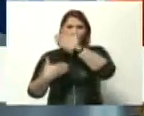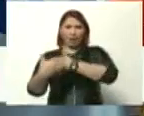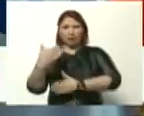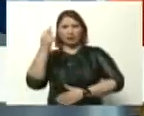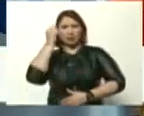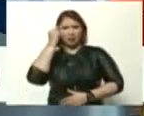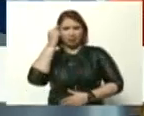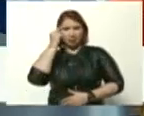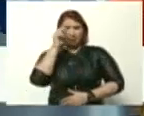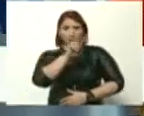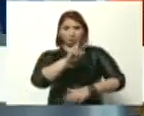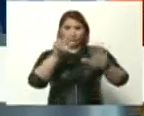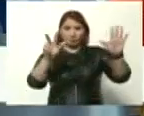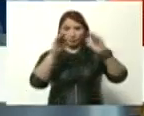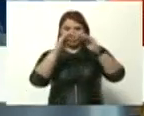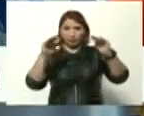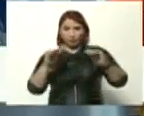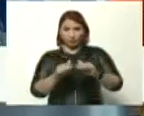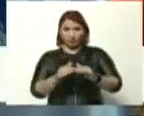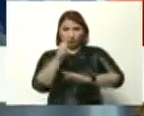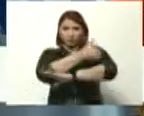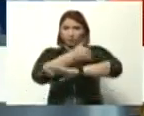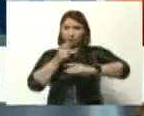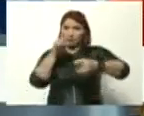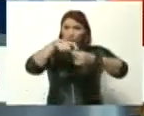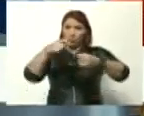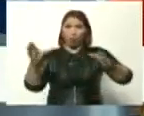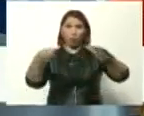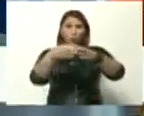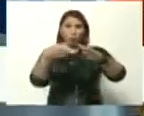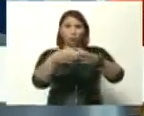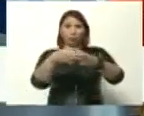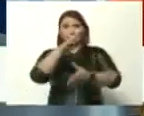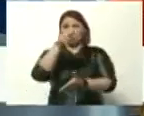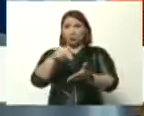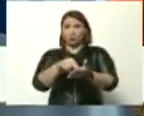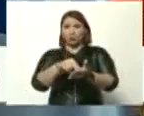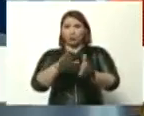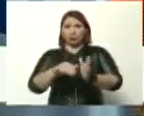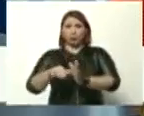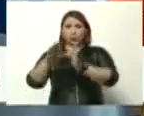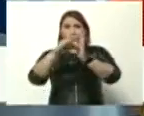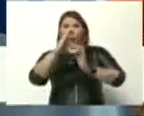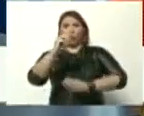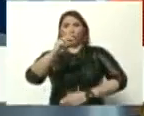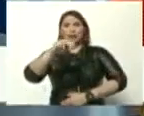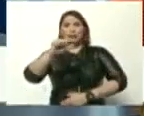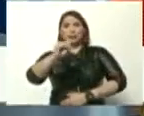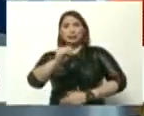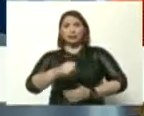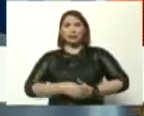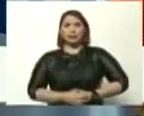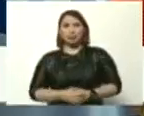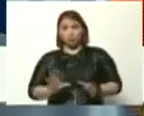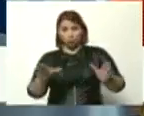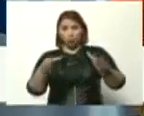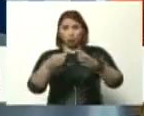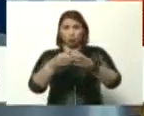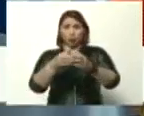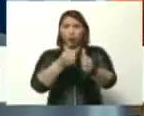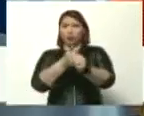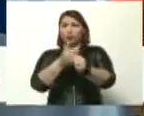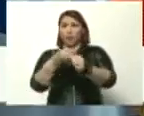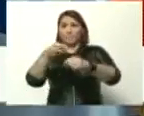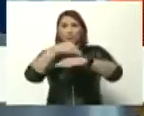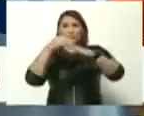diciembre. Funcionarios adscritos al Comando Nacional Extorsión y Secuestro, CONAS, como órgano auxiliar del Ministerio